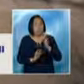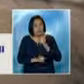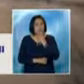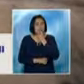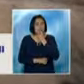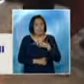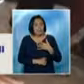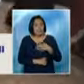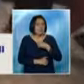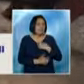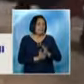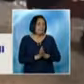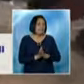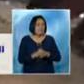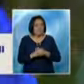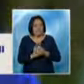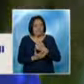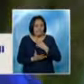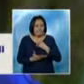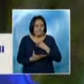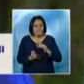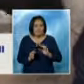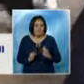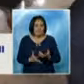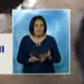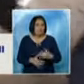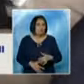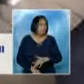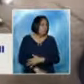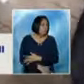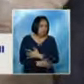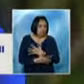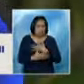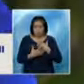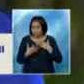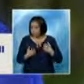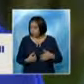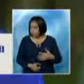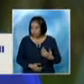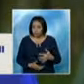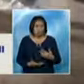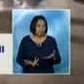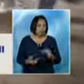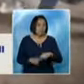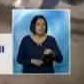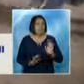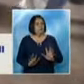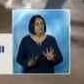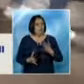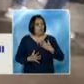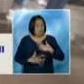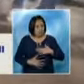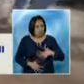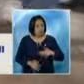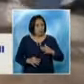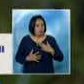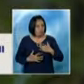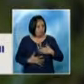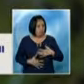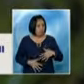Ya me está gustando más de lo normal. Todos mis sentidos van pidiendo más. Esto hay que tomarlo sin ningún